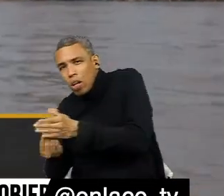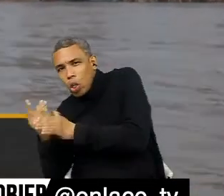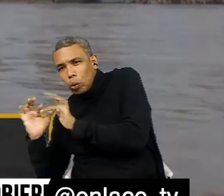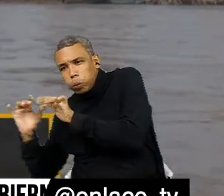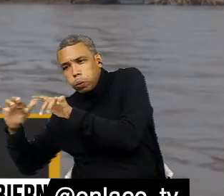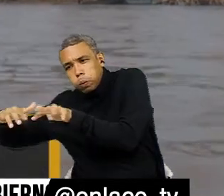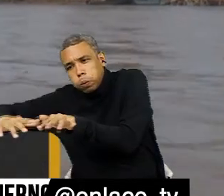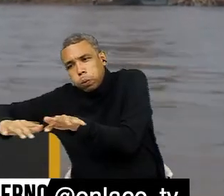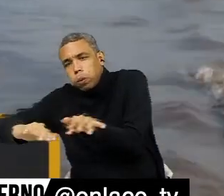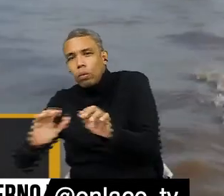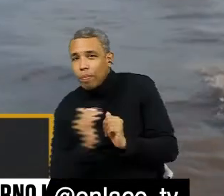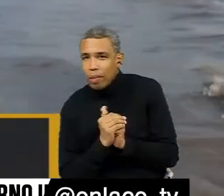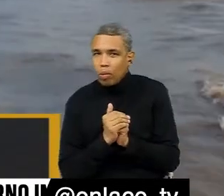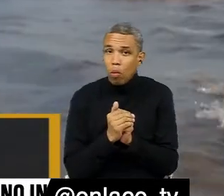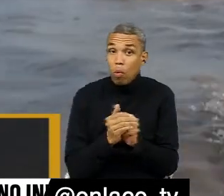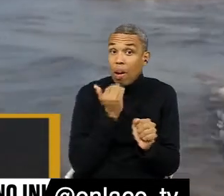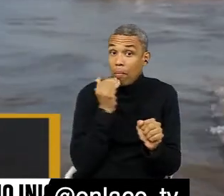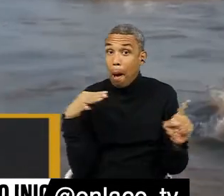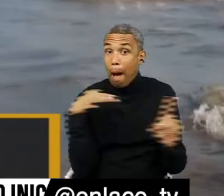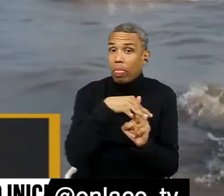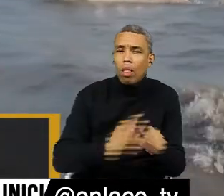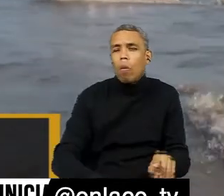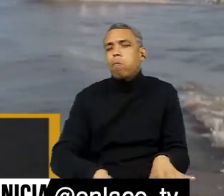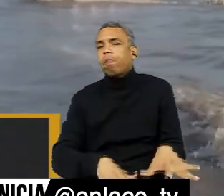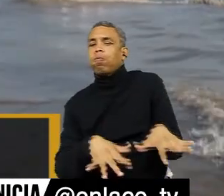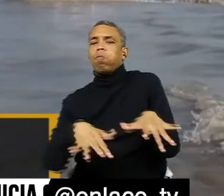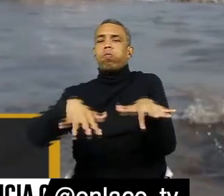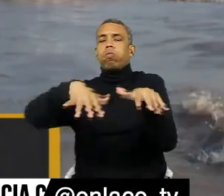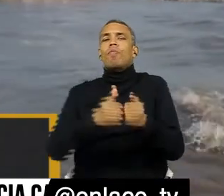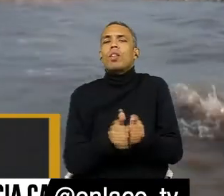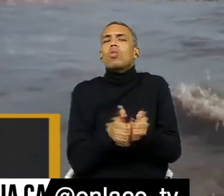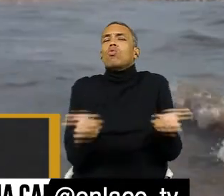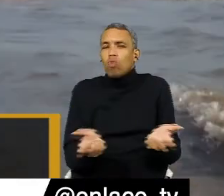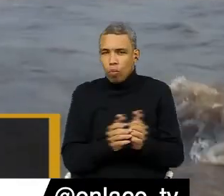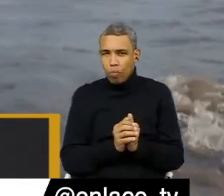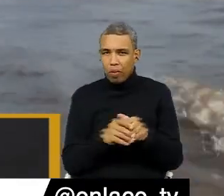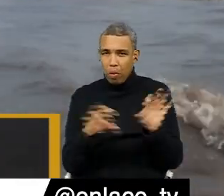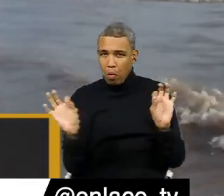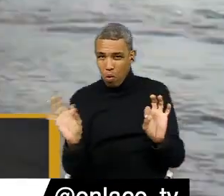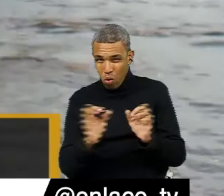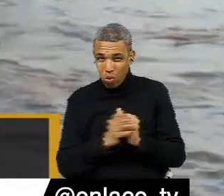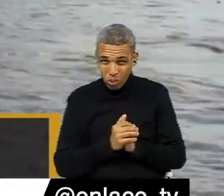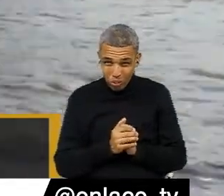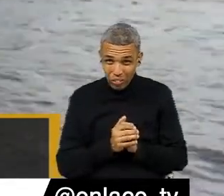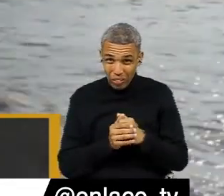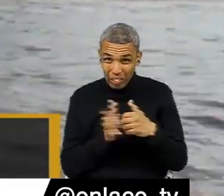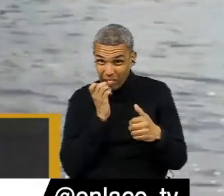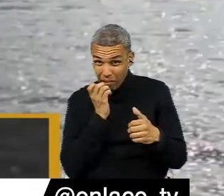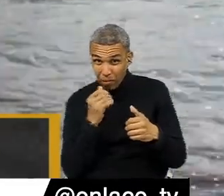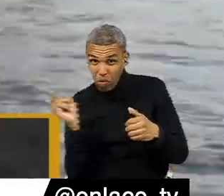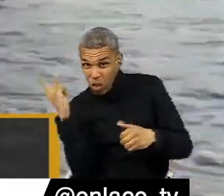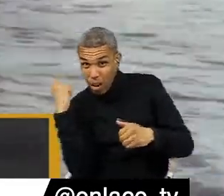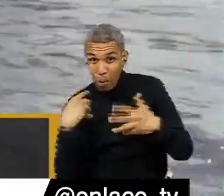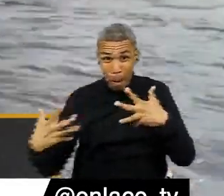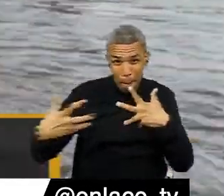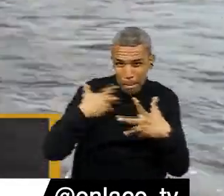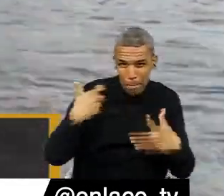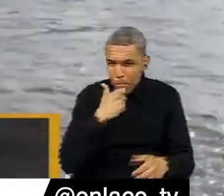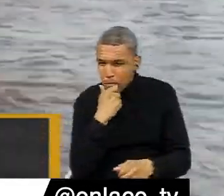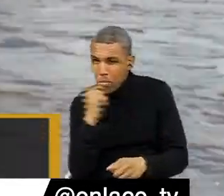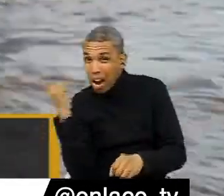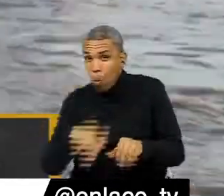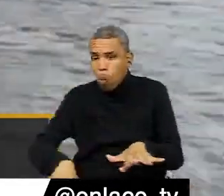en eso, pues la idea es proponer o evaluar cómo está funcionando nuestro sistema de gestión de riesgos y los diferentes actores, tanto en la parte de prevención como en la parte de reacción